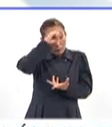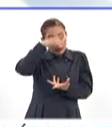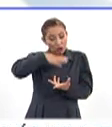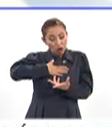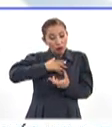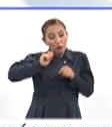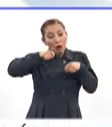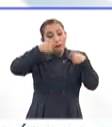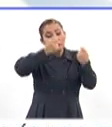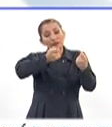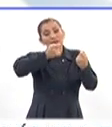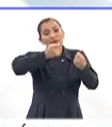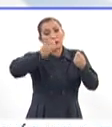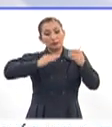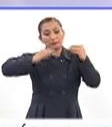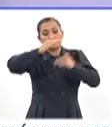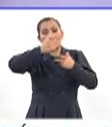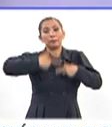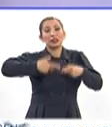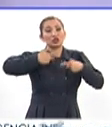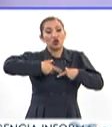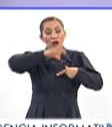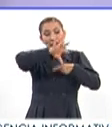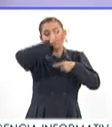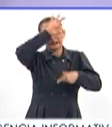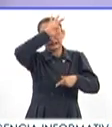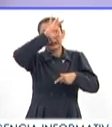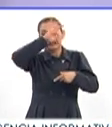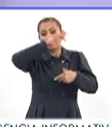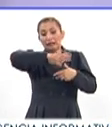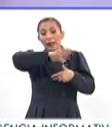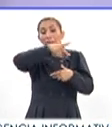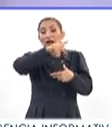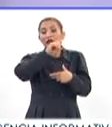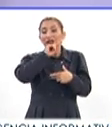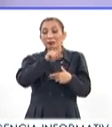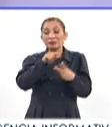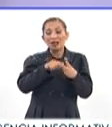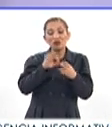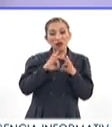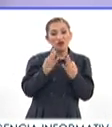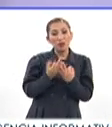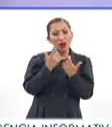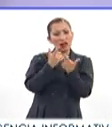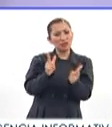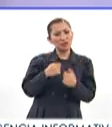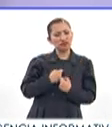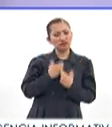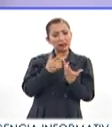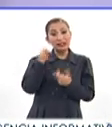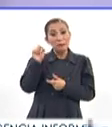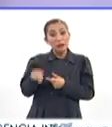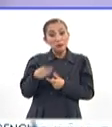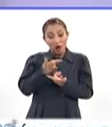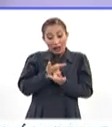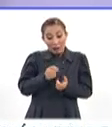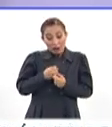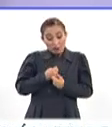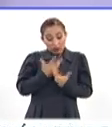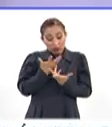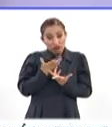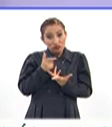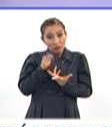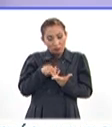posiciones de cargo de elección popular a ciudadanas y ciudadanos, pero también es un mecanismo de libertad de expresión, y en este mecanismo de libertad de